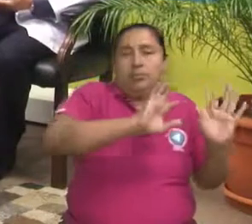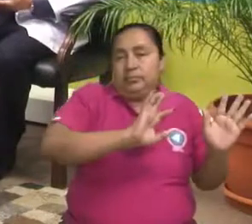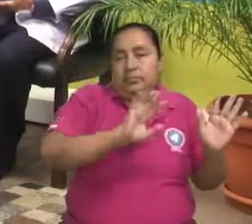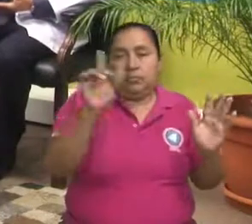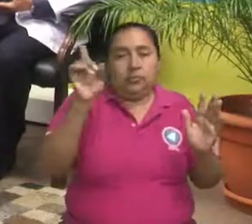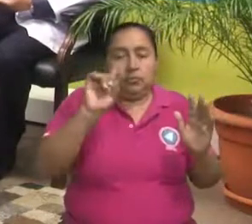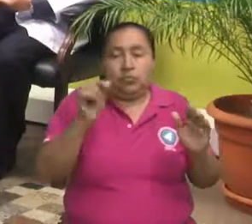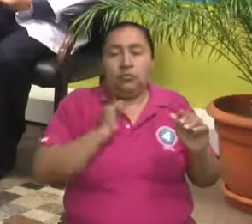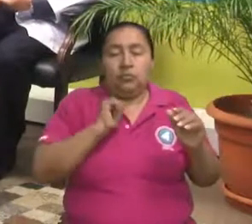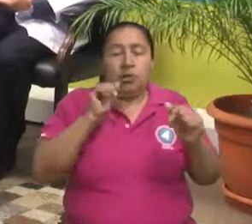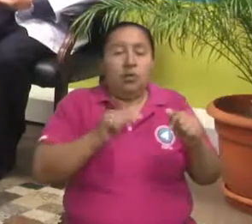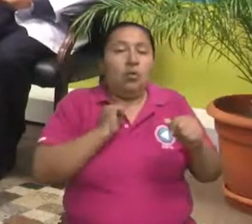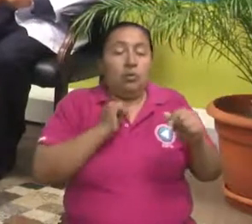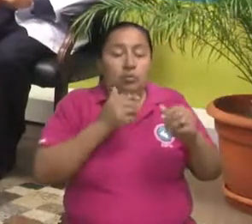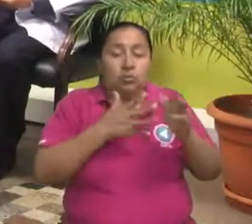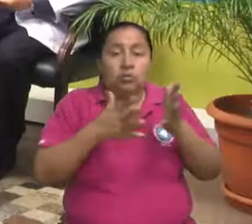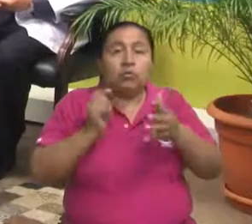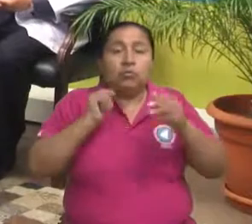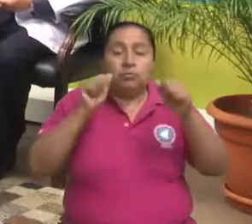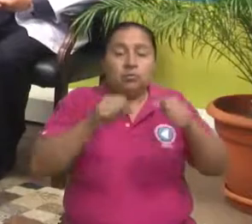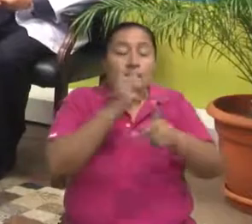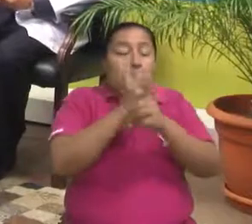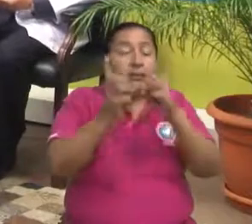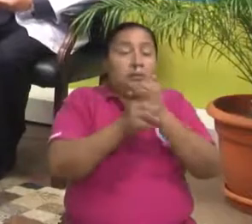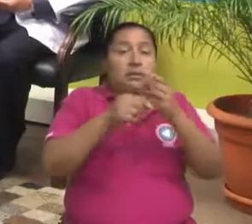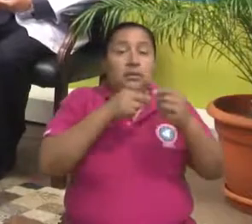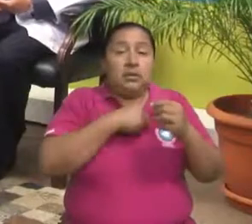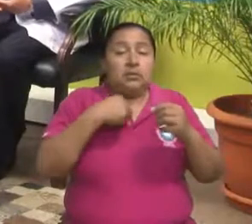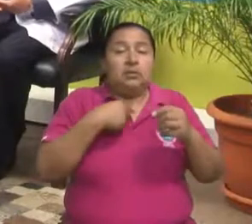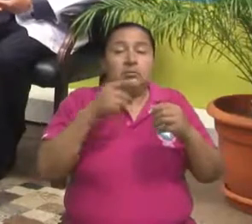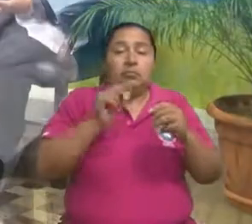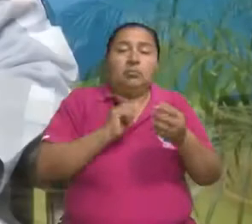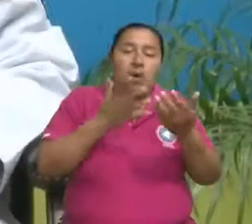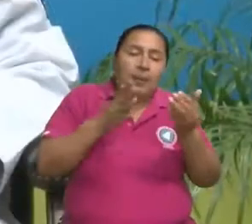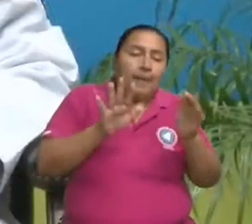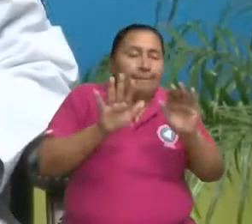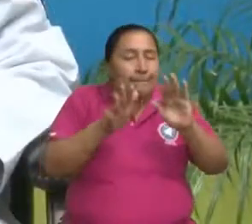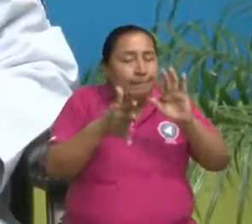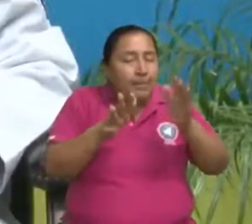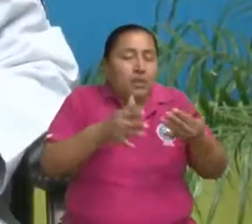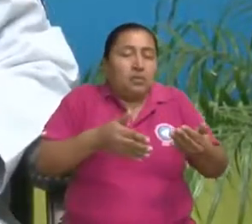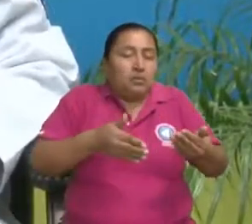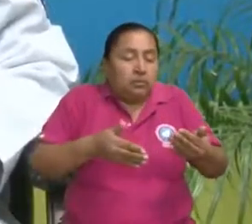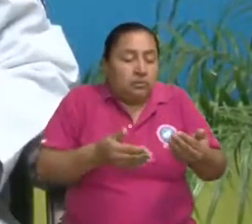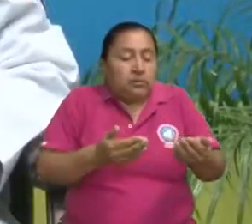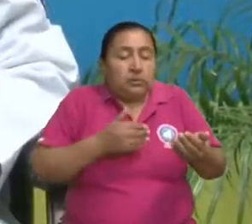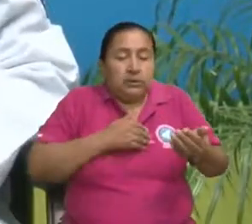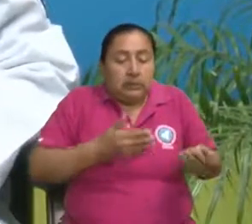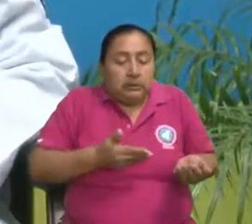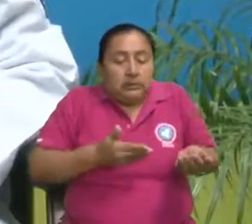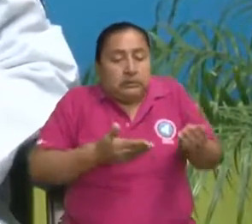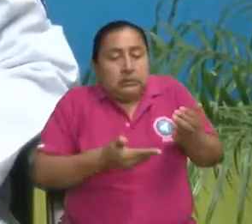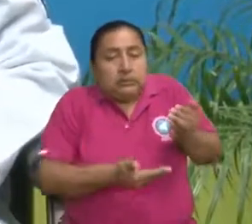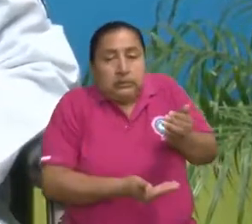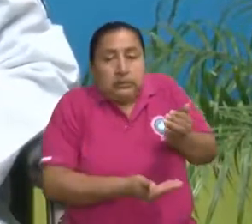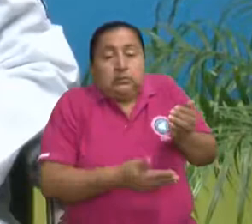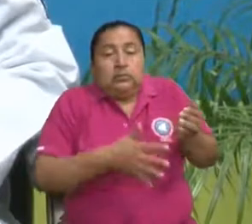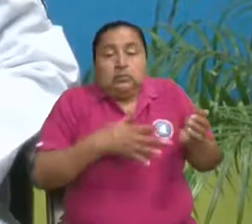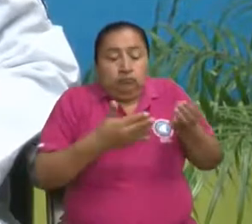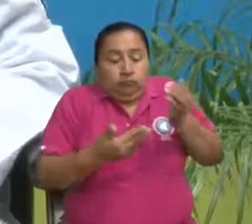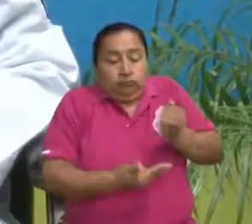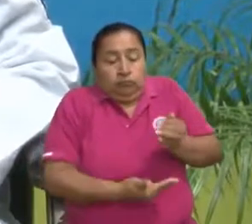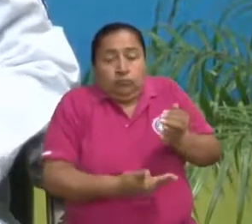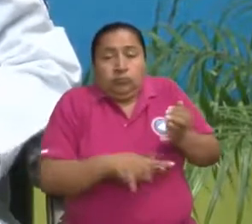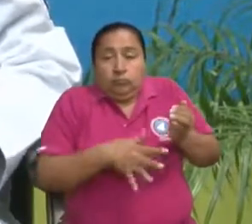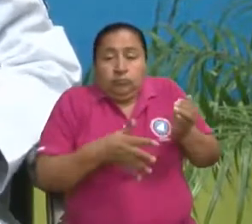una posición horizontal, tienen que ser en una posición semisentado, ¿ves? Más que si que haya que alimentar